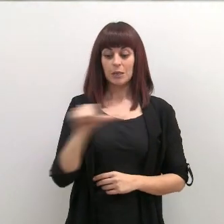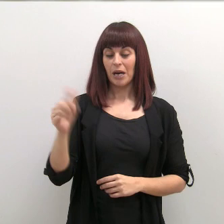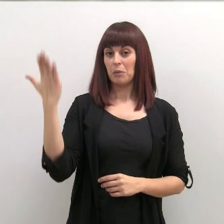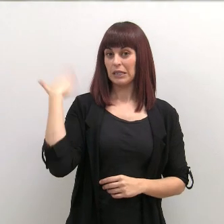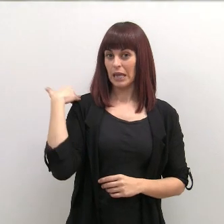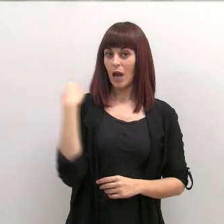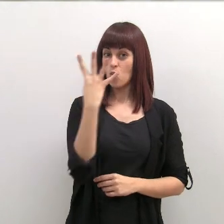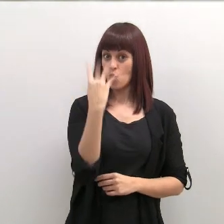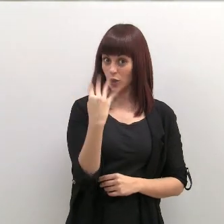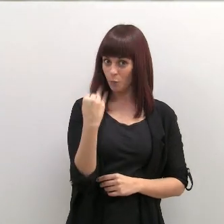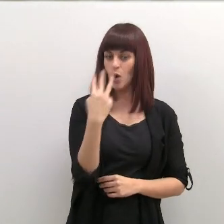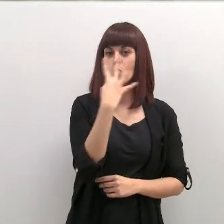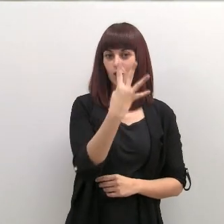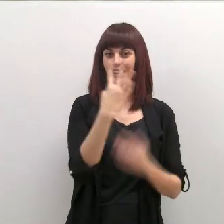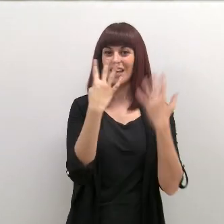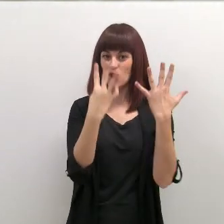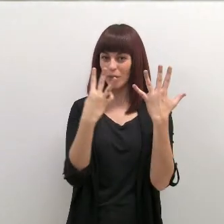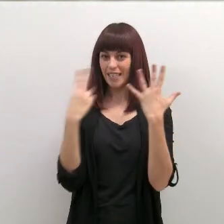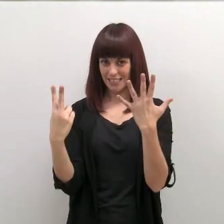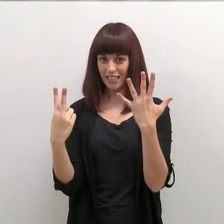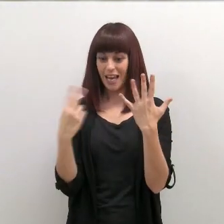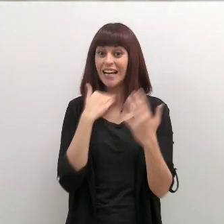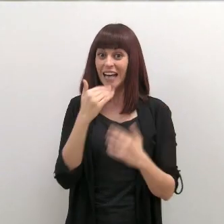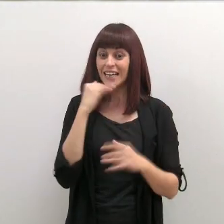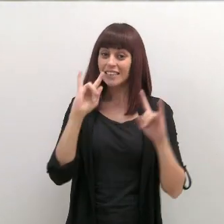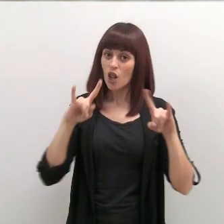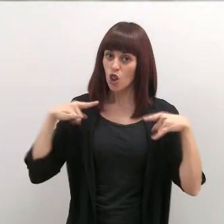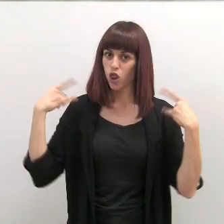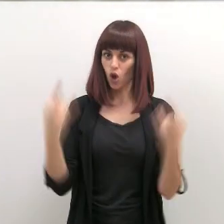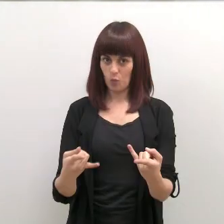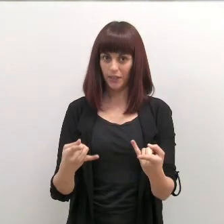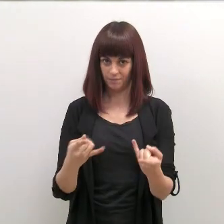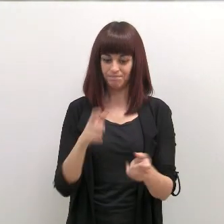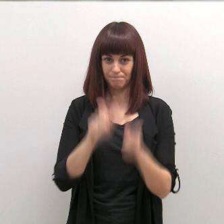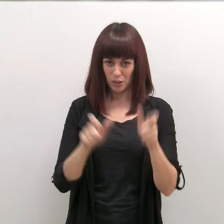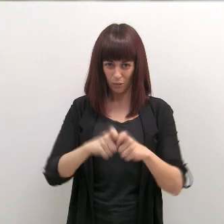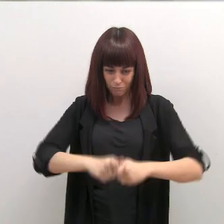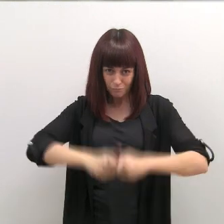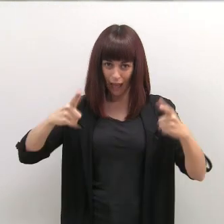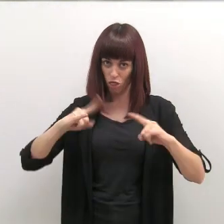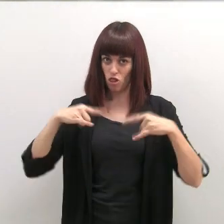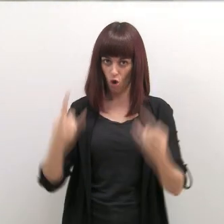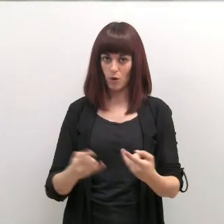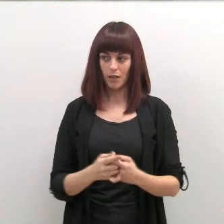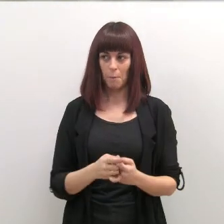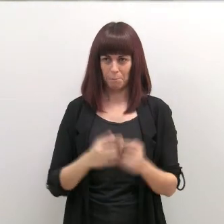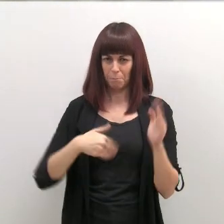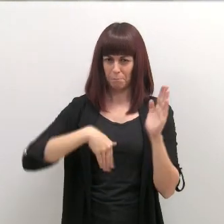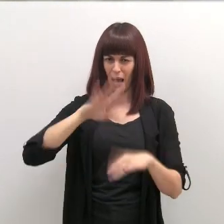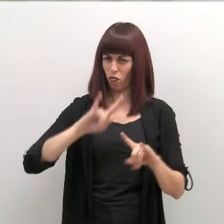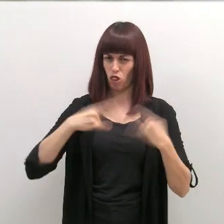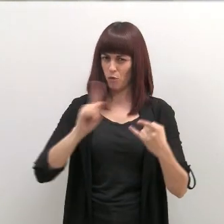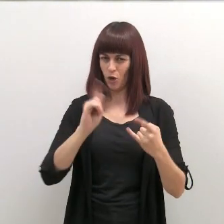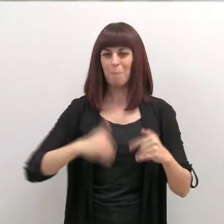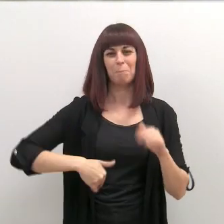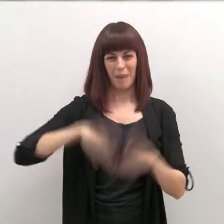se situaba en 4.497, casi duplicando el número de casos. No, más que duplicando, perdón, el